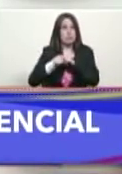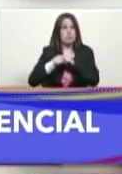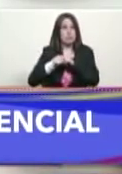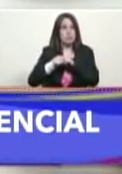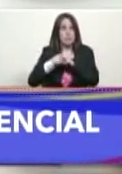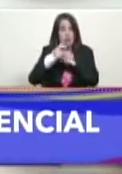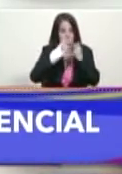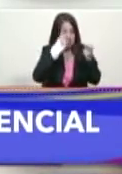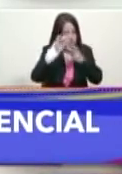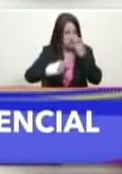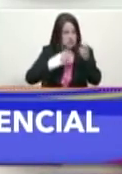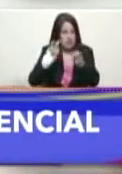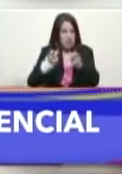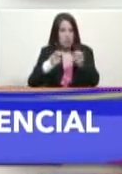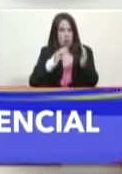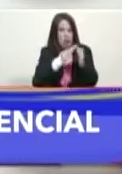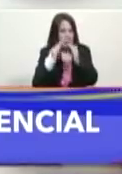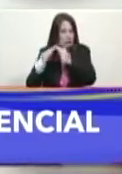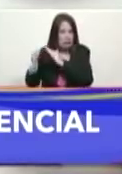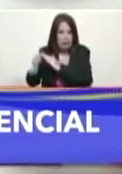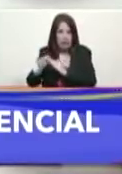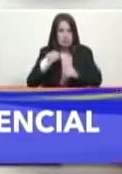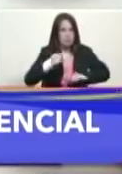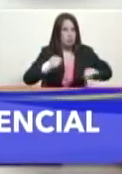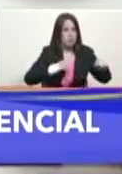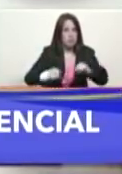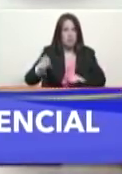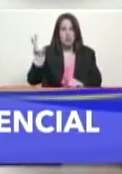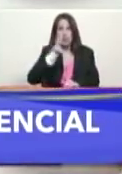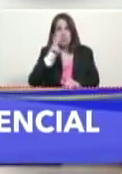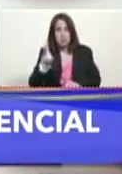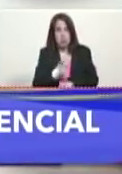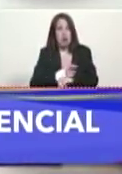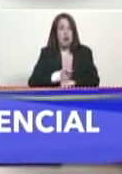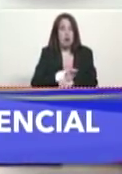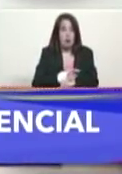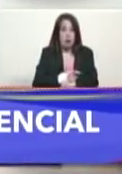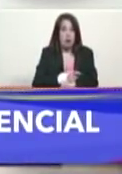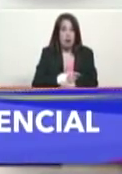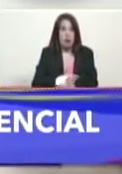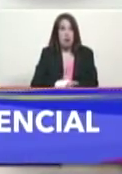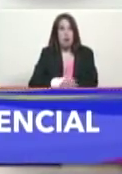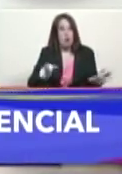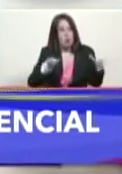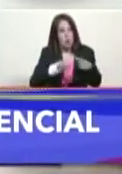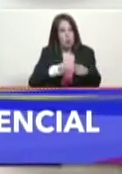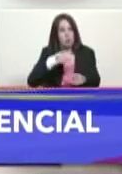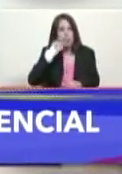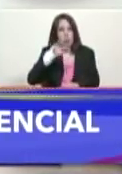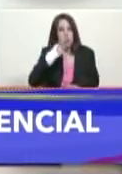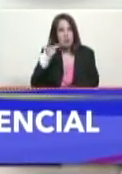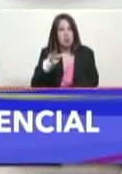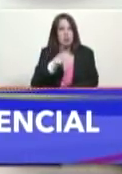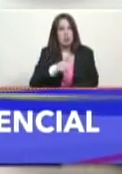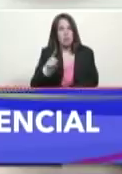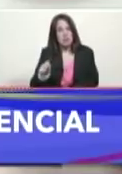Visitemos al vecino, casa por casa, el movimiento Somos Venezuela Gobierno, el gran polo patriótico, los